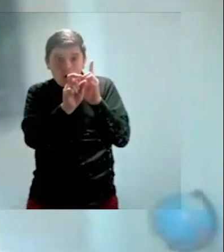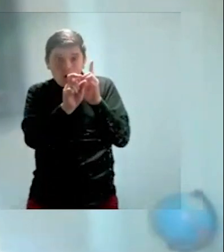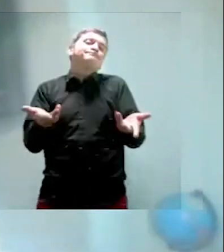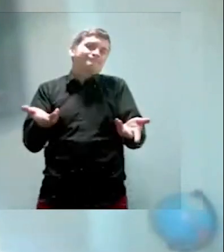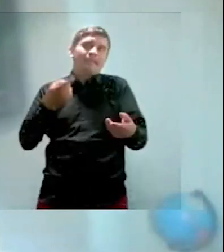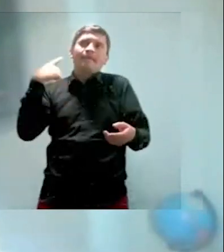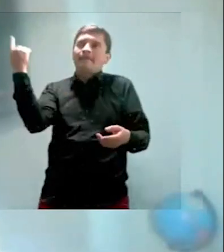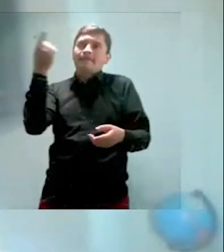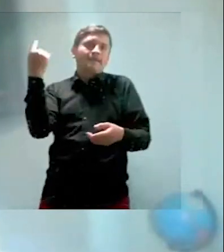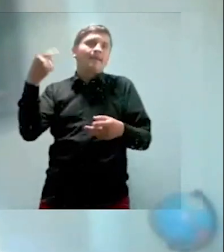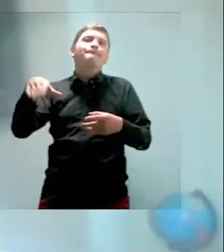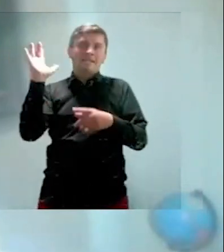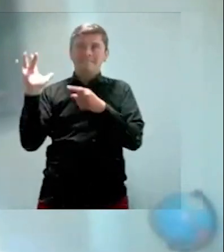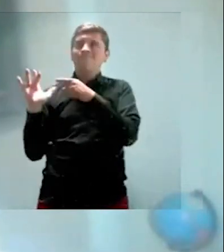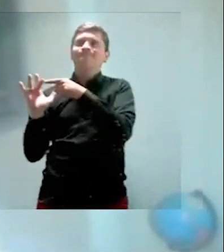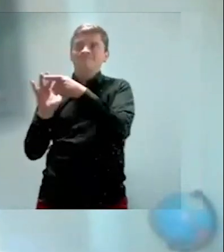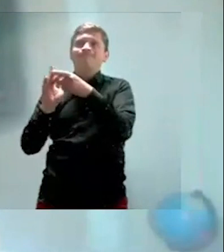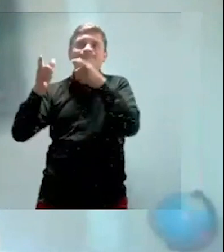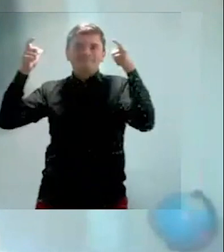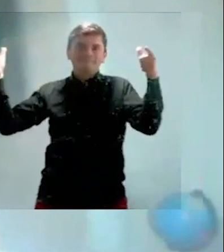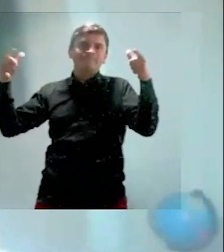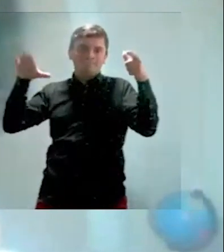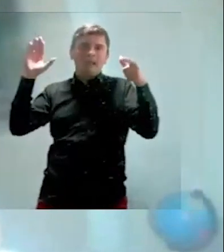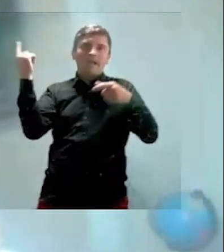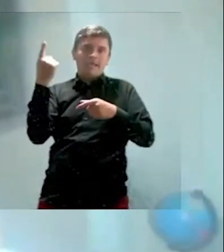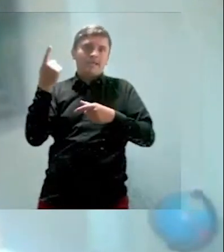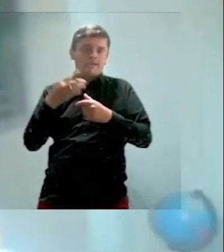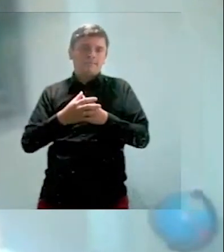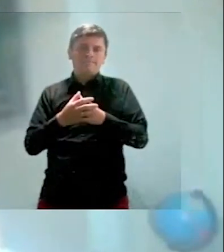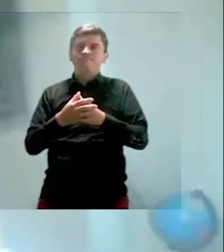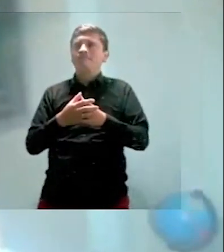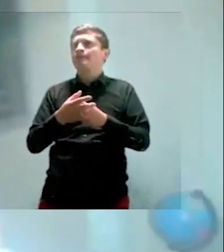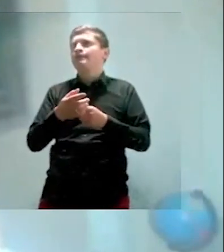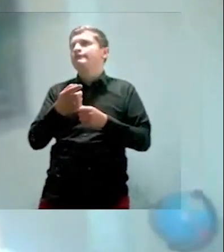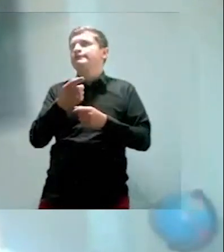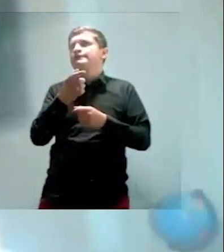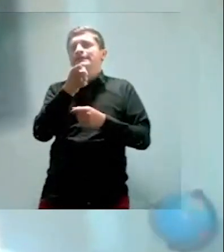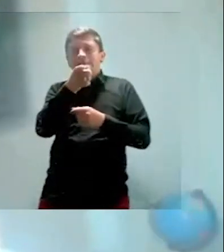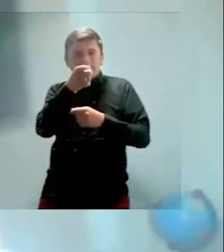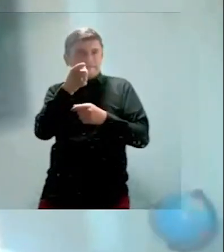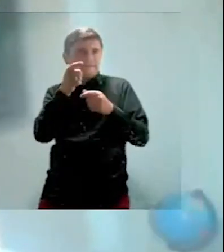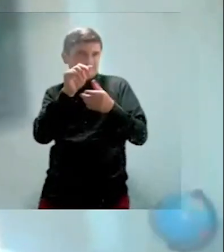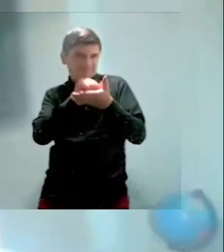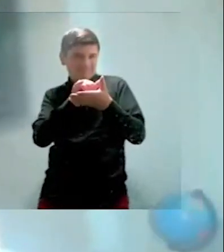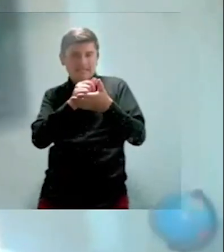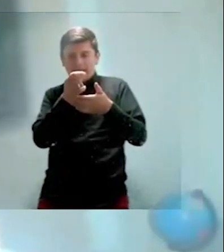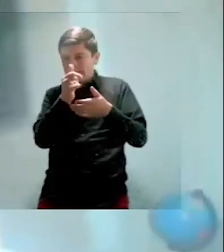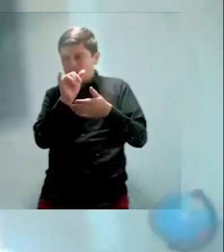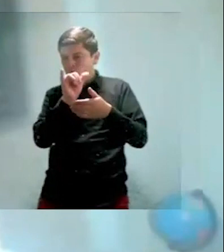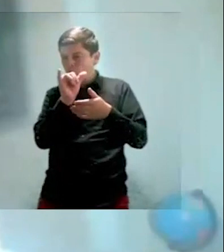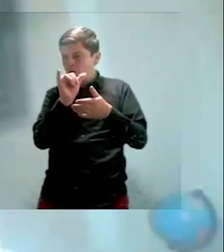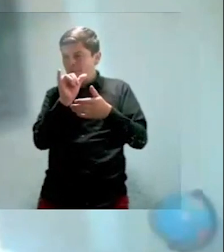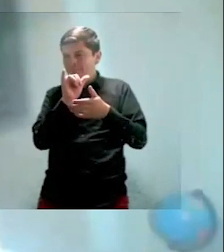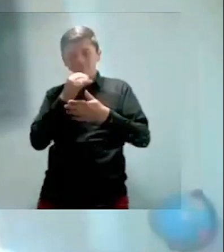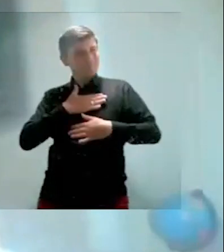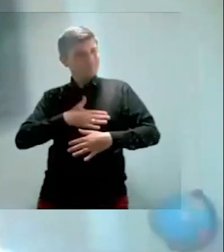en donde ha hecho una crítica muy fuerte a la declaratoria de los